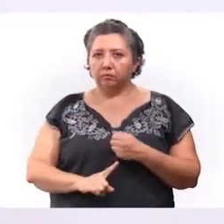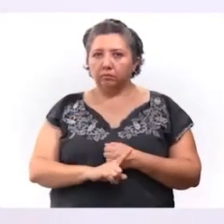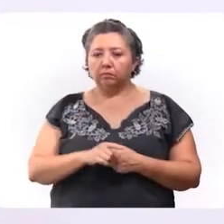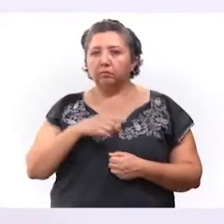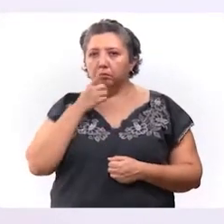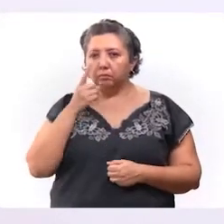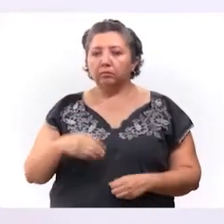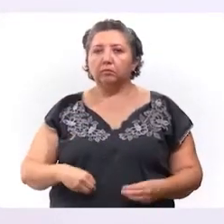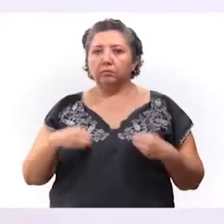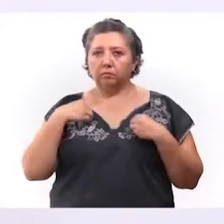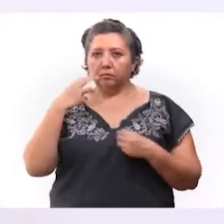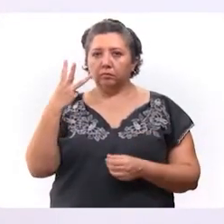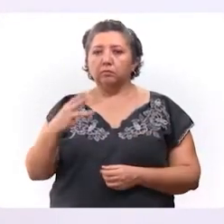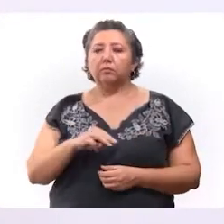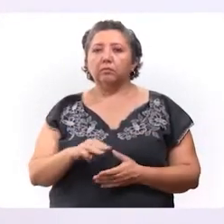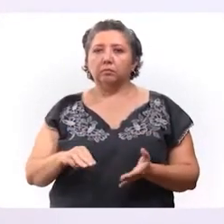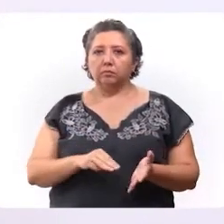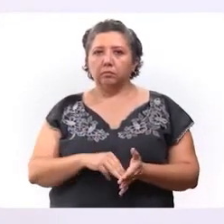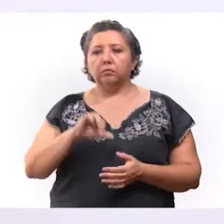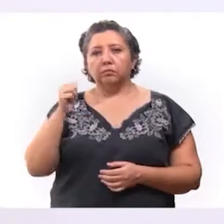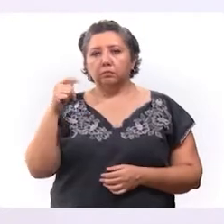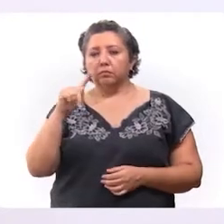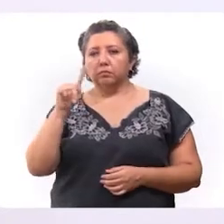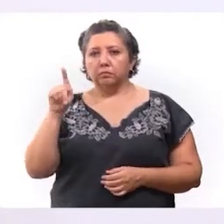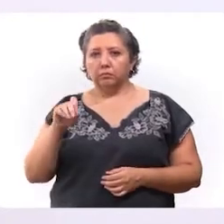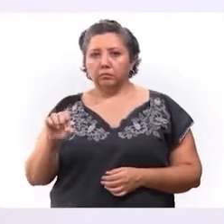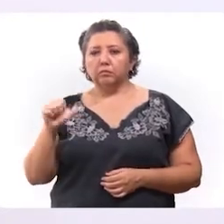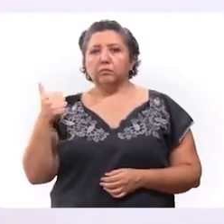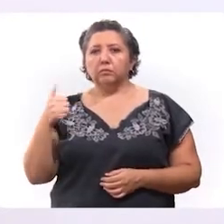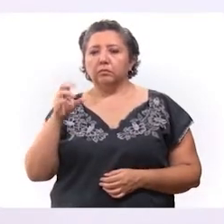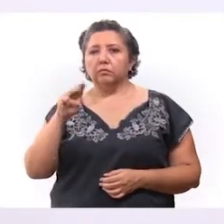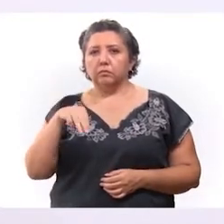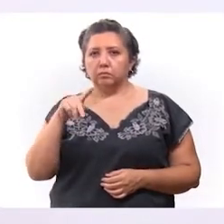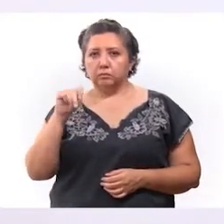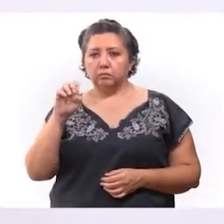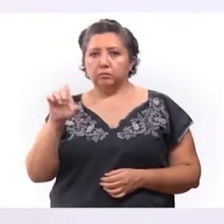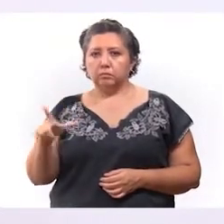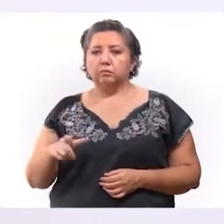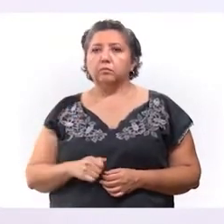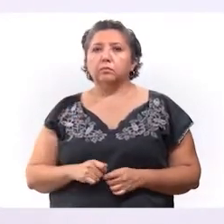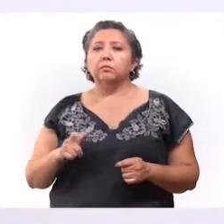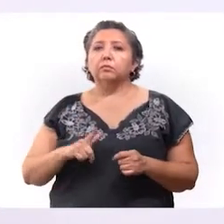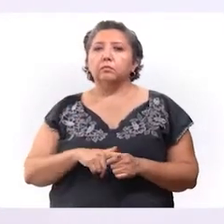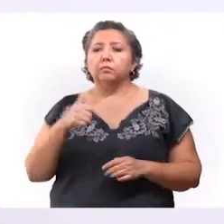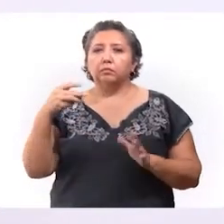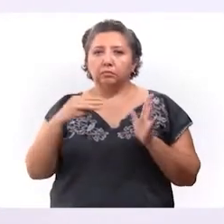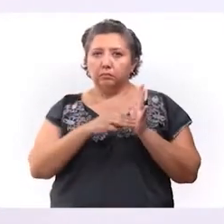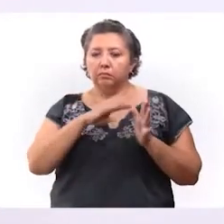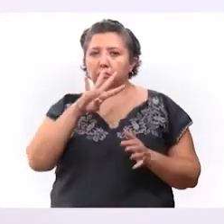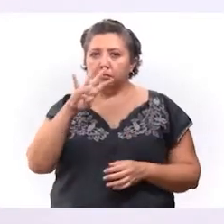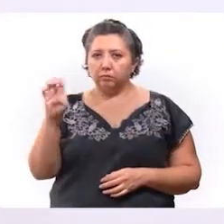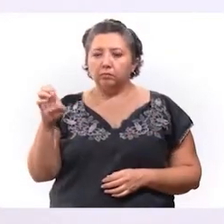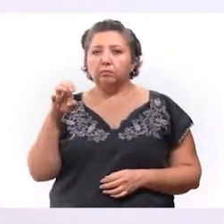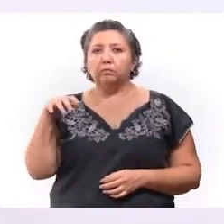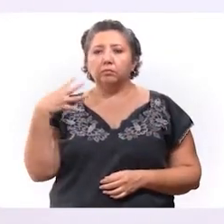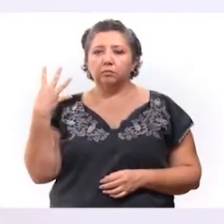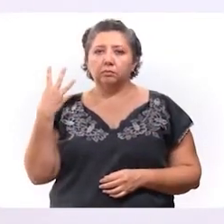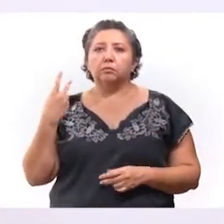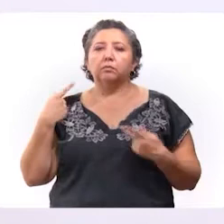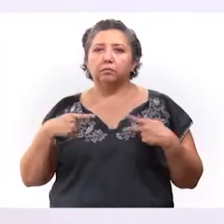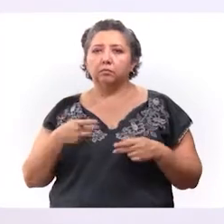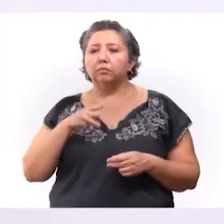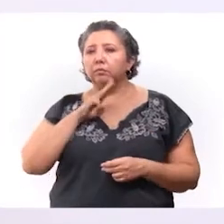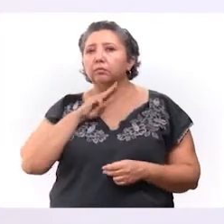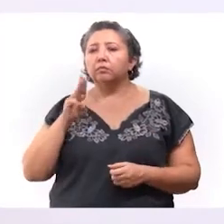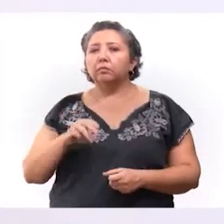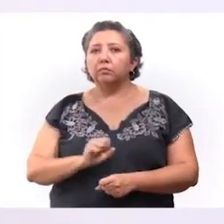3 residían en Mérida, 1 en Muna, 1 en Semul y 1 en Motul. En total, son 6.414 las personas